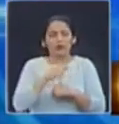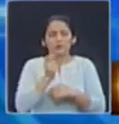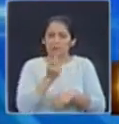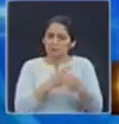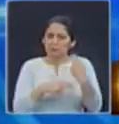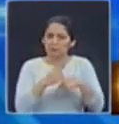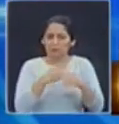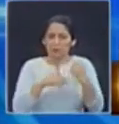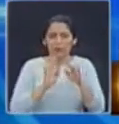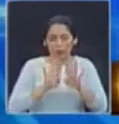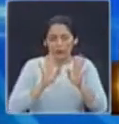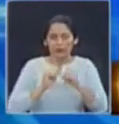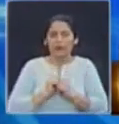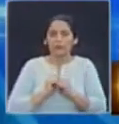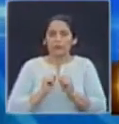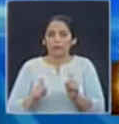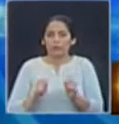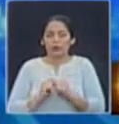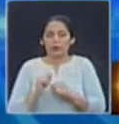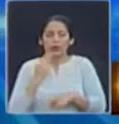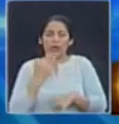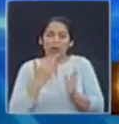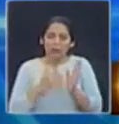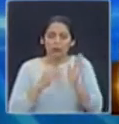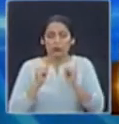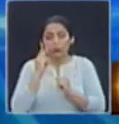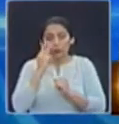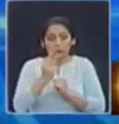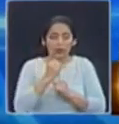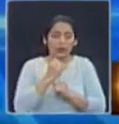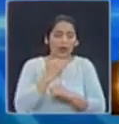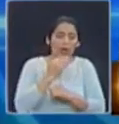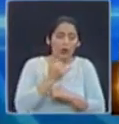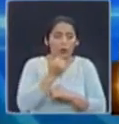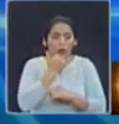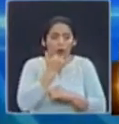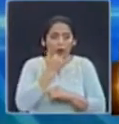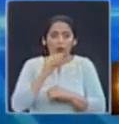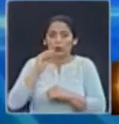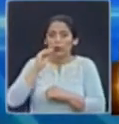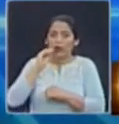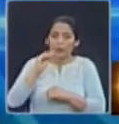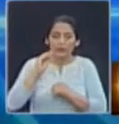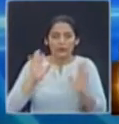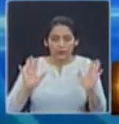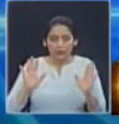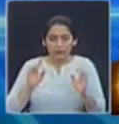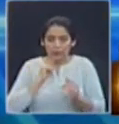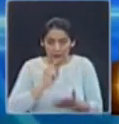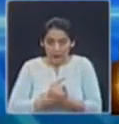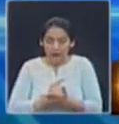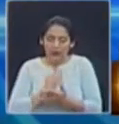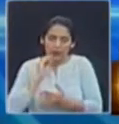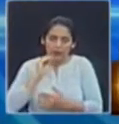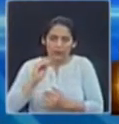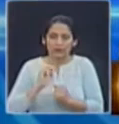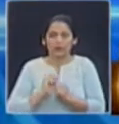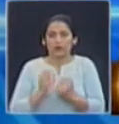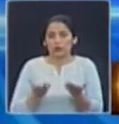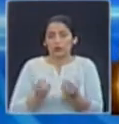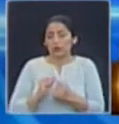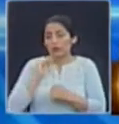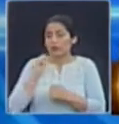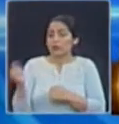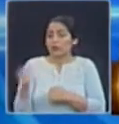encuentra cualquier deficiencia, usted es llamado la atención y no puede cotizar en bolsa. Eso significó que hagan la verificación correspondiente a la contabilidad